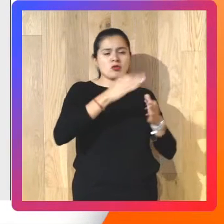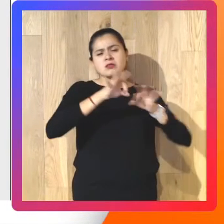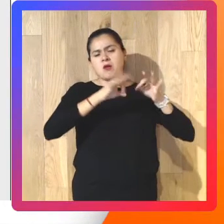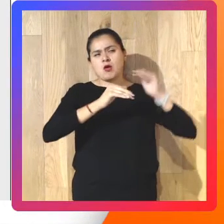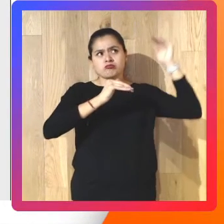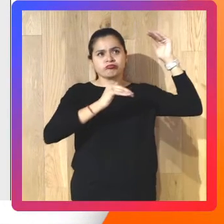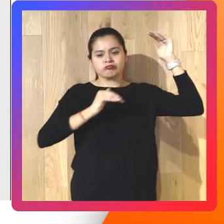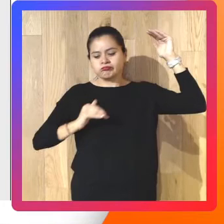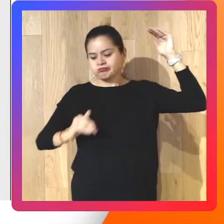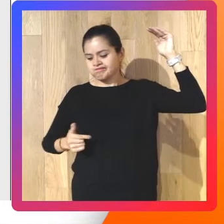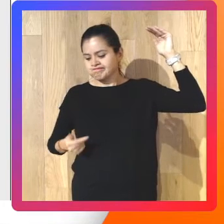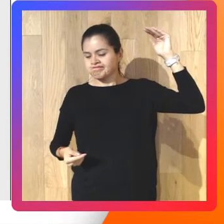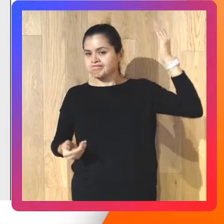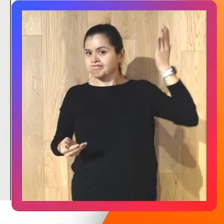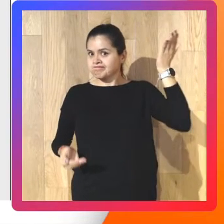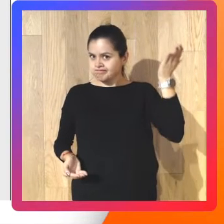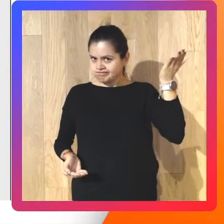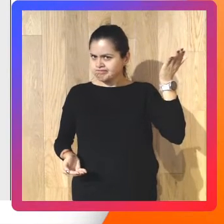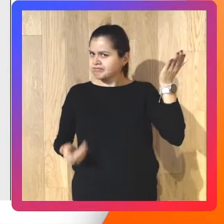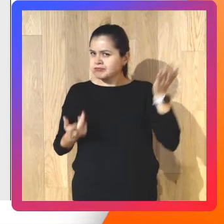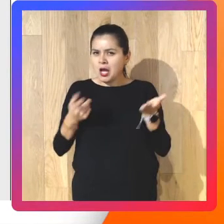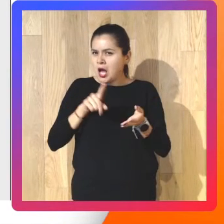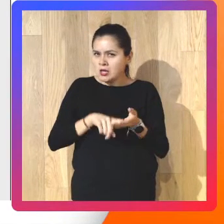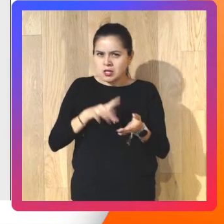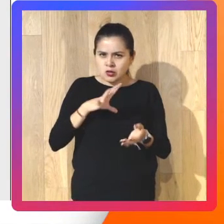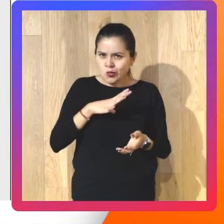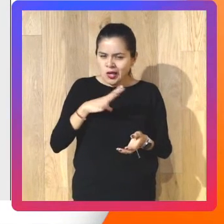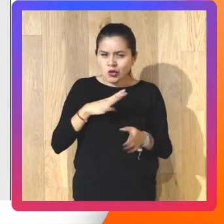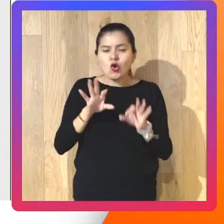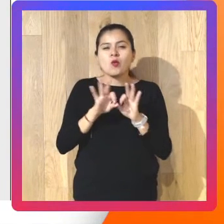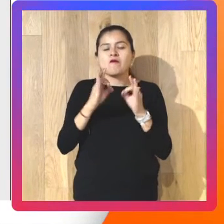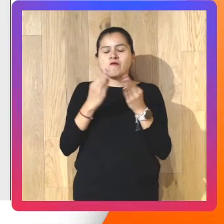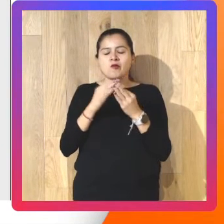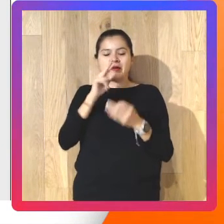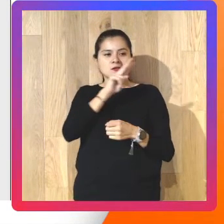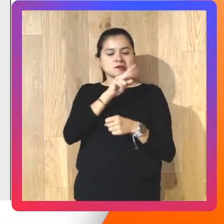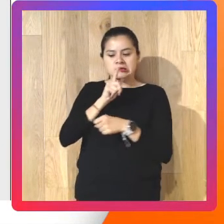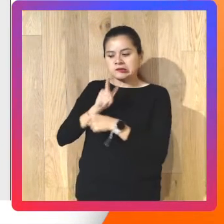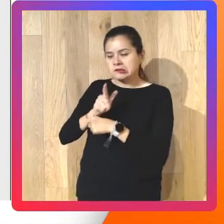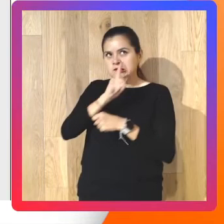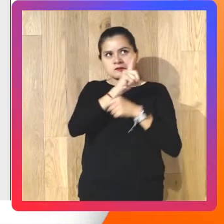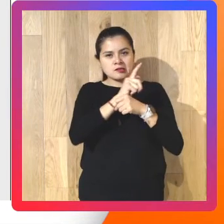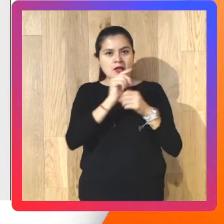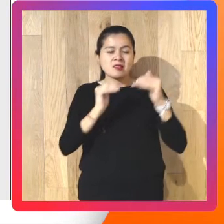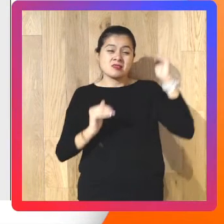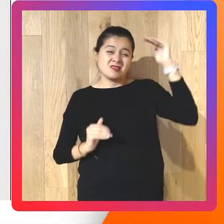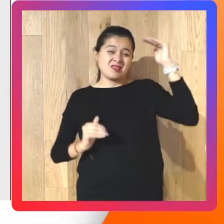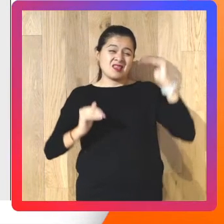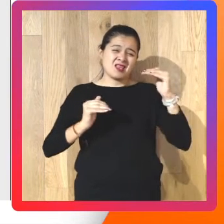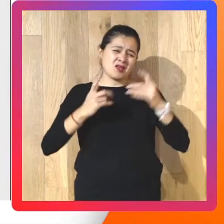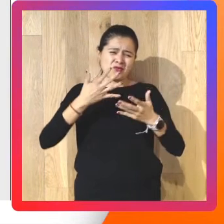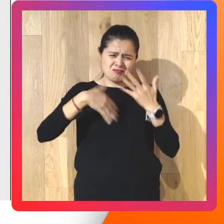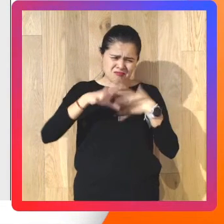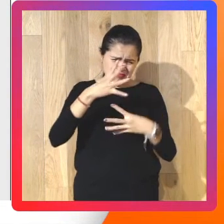más bajos ingresos. Pueden ser una medida que ayude a eliminar desequilibrios excesivos y